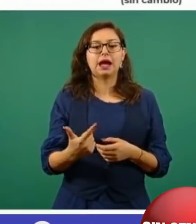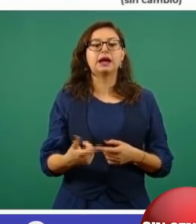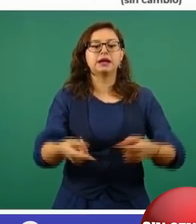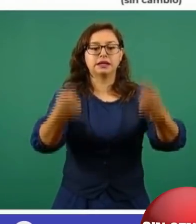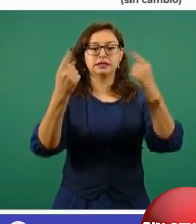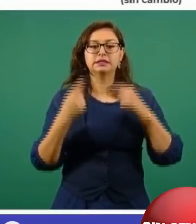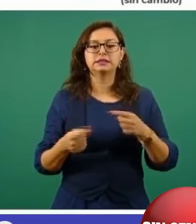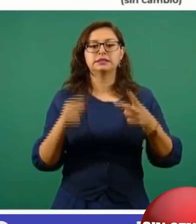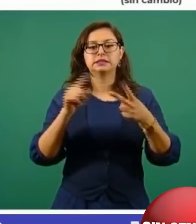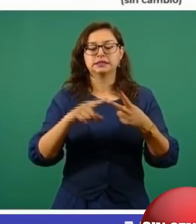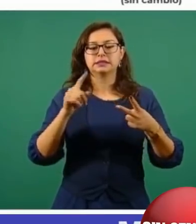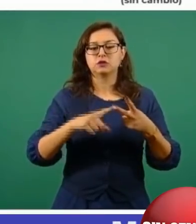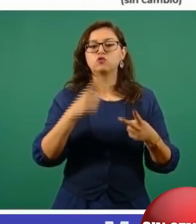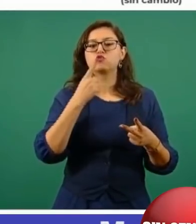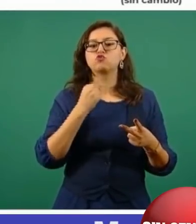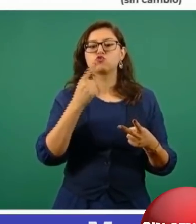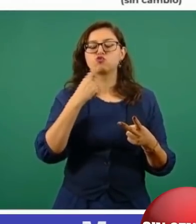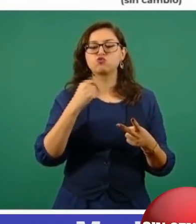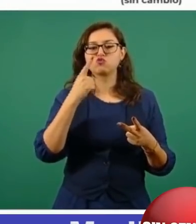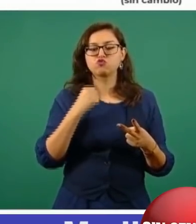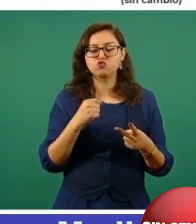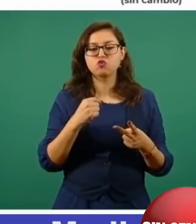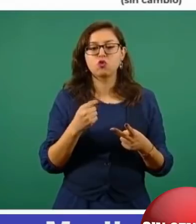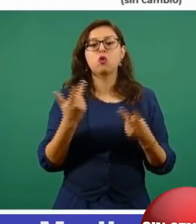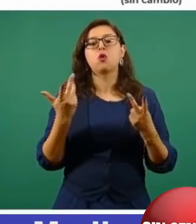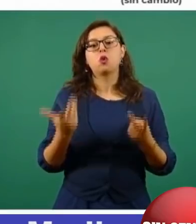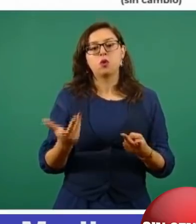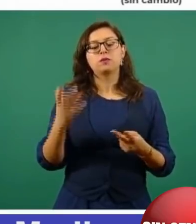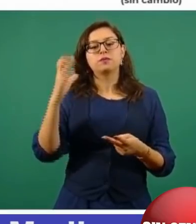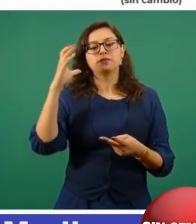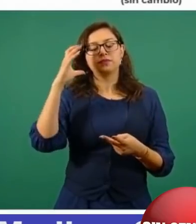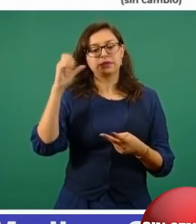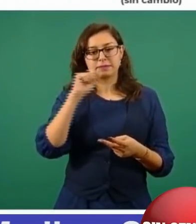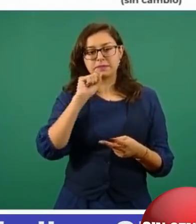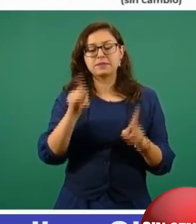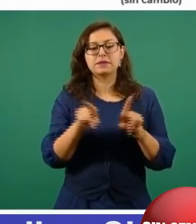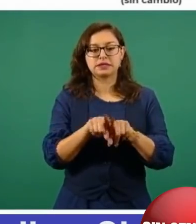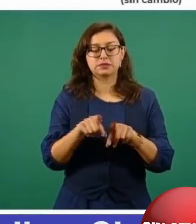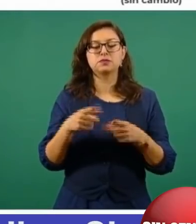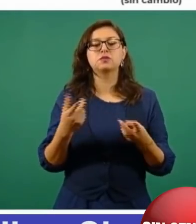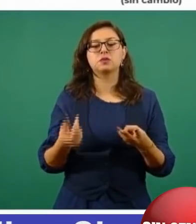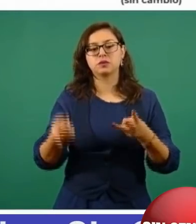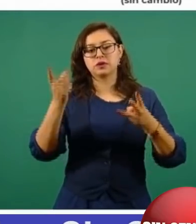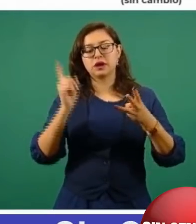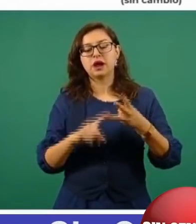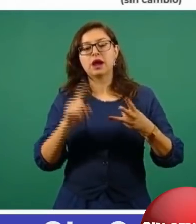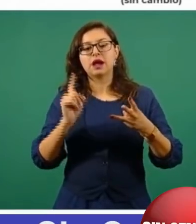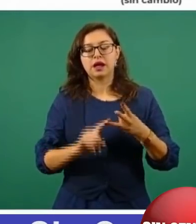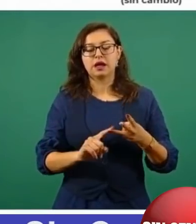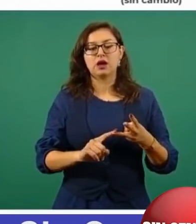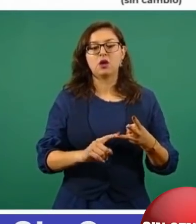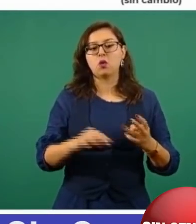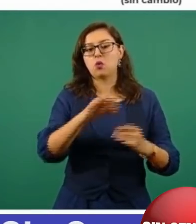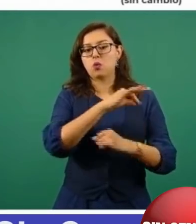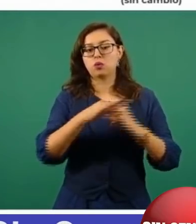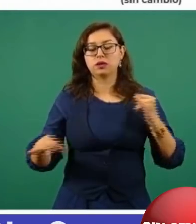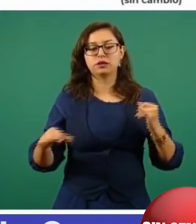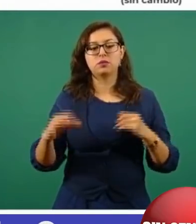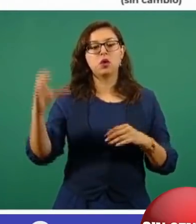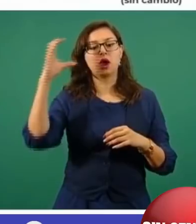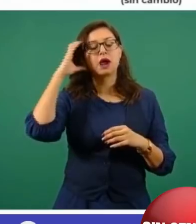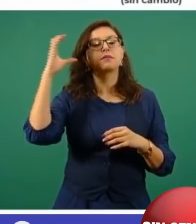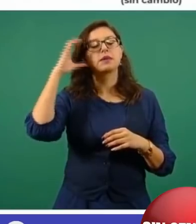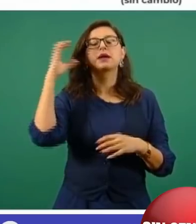color rojo, quienes están hospitalizados en camas generales y al final quienes están hospitalizados en